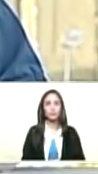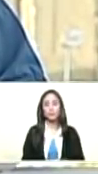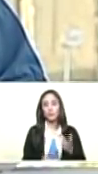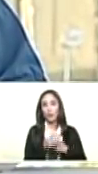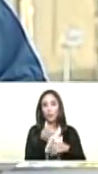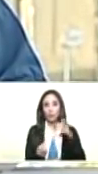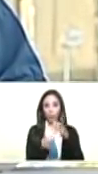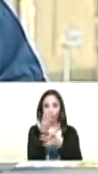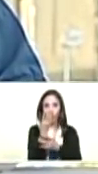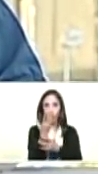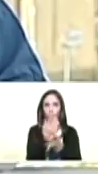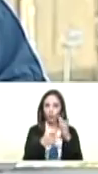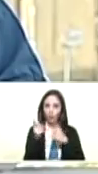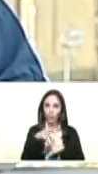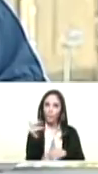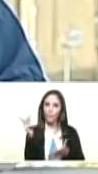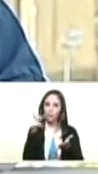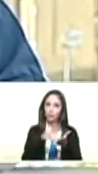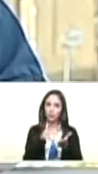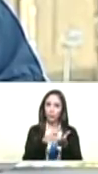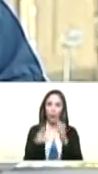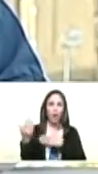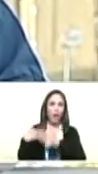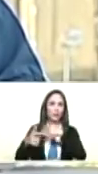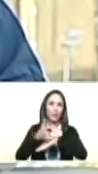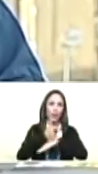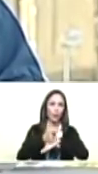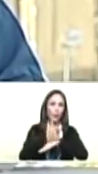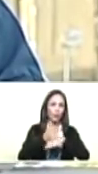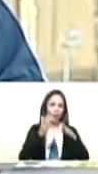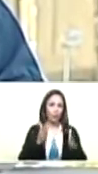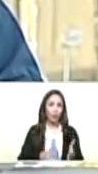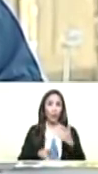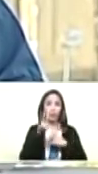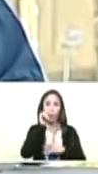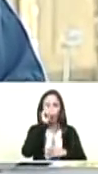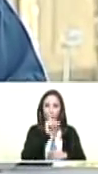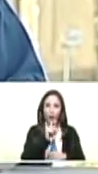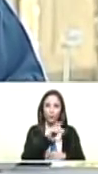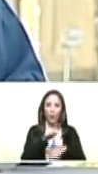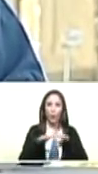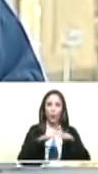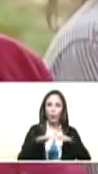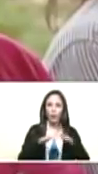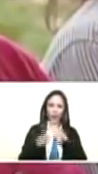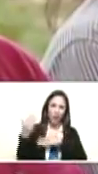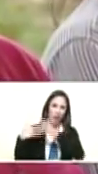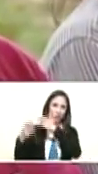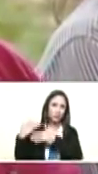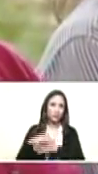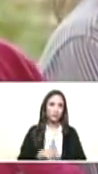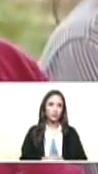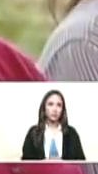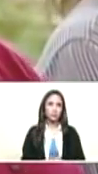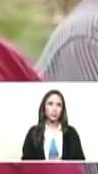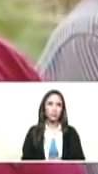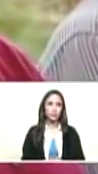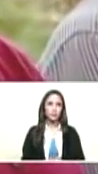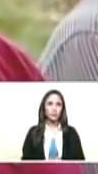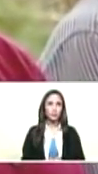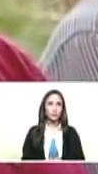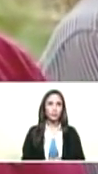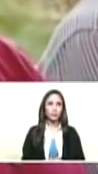fundadora de los CLAP, era gobernadora hace 2 años de Cojedes. Mira cómo es la vida, Erika. Ay,